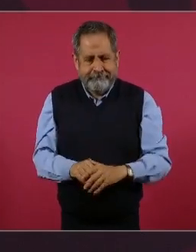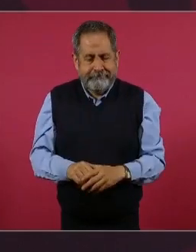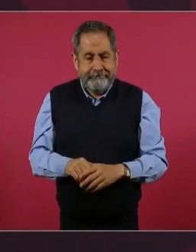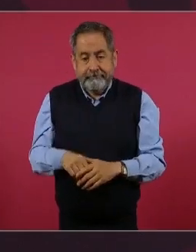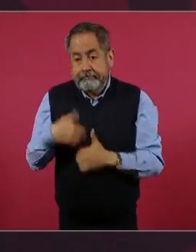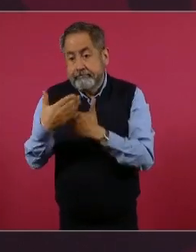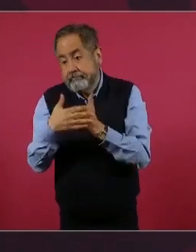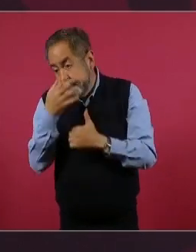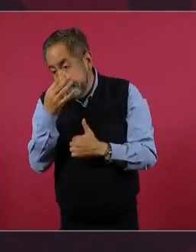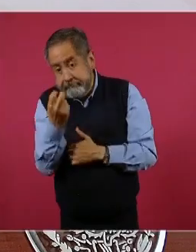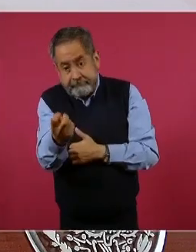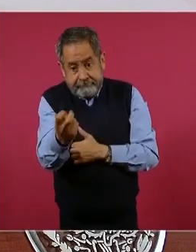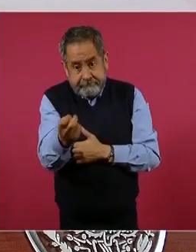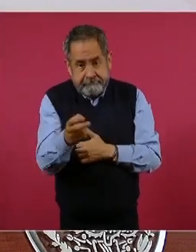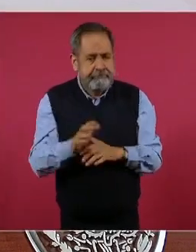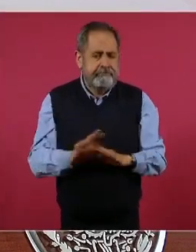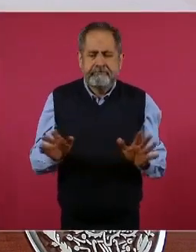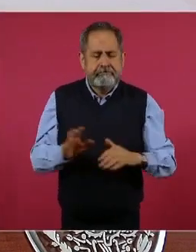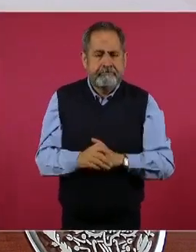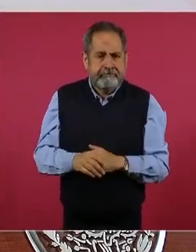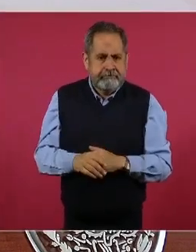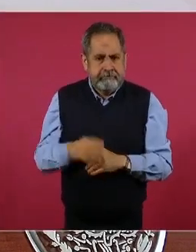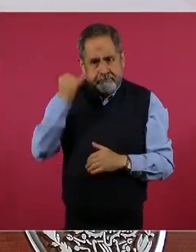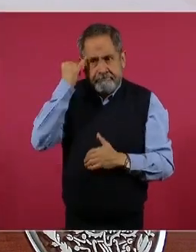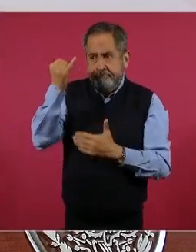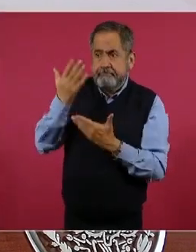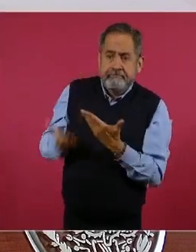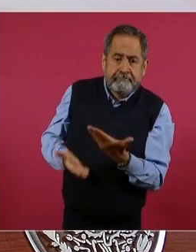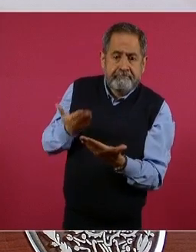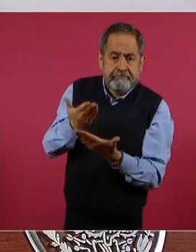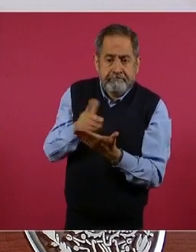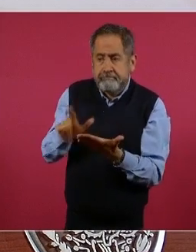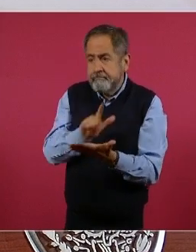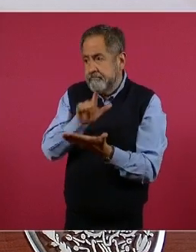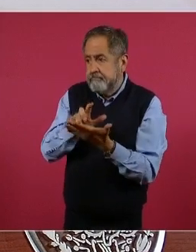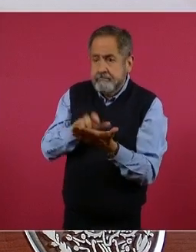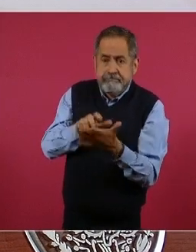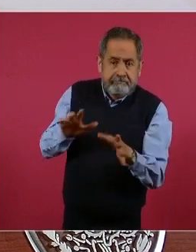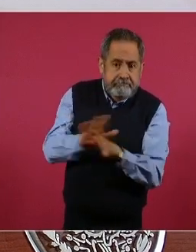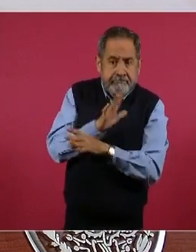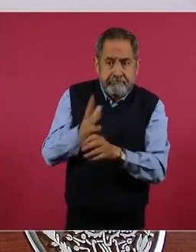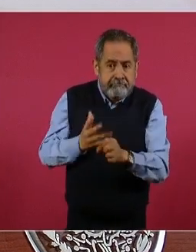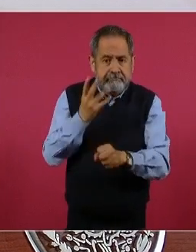en puerta, no hay ninguna iniciativa en ese sentido.